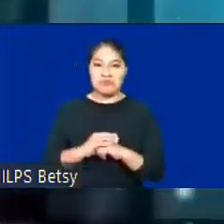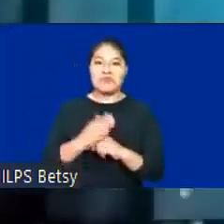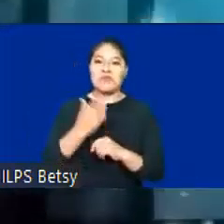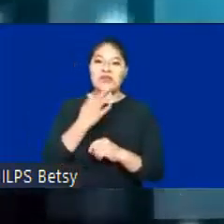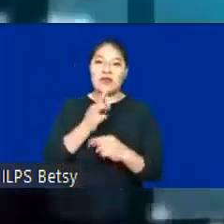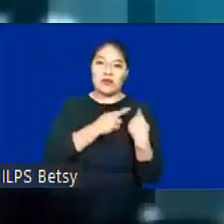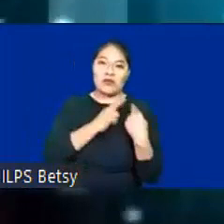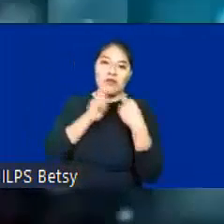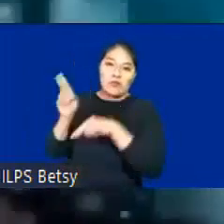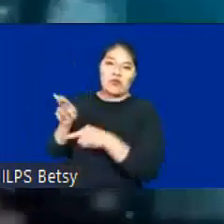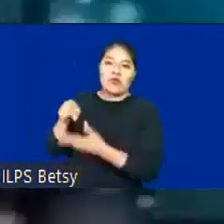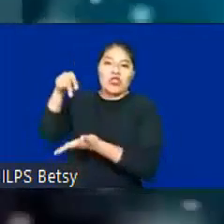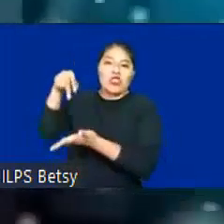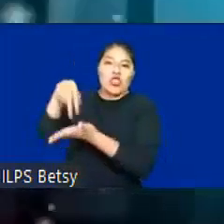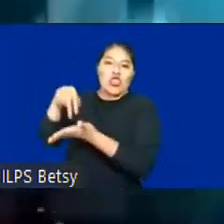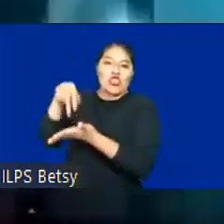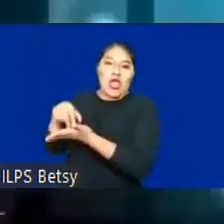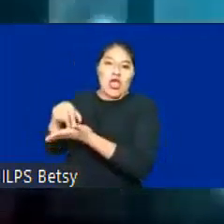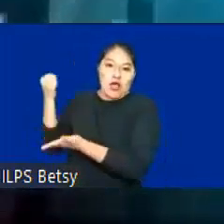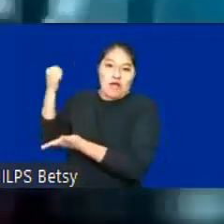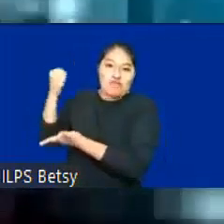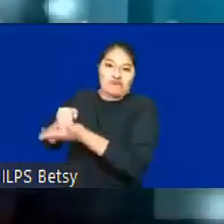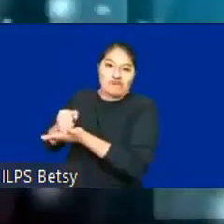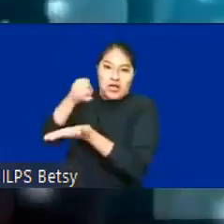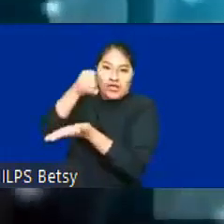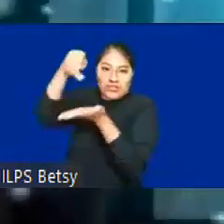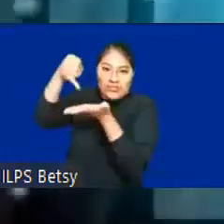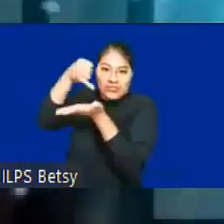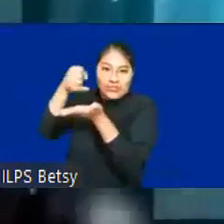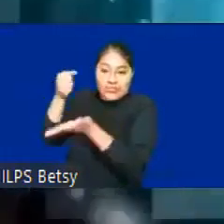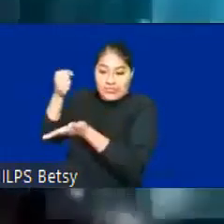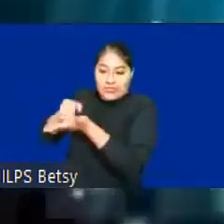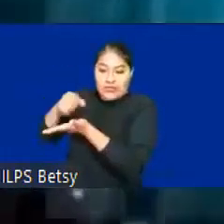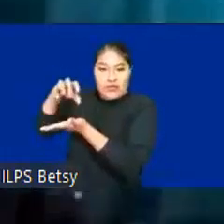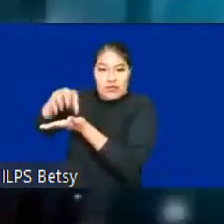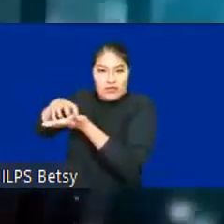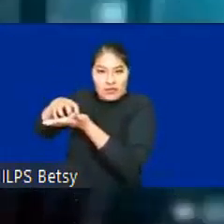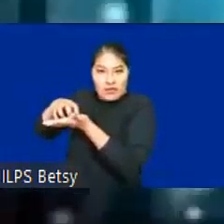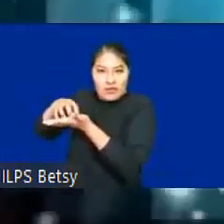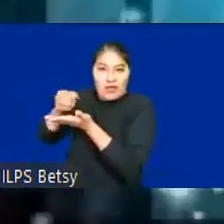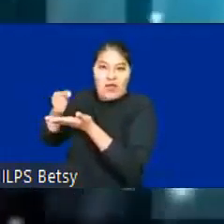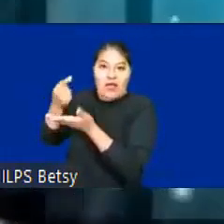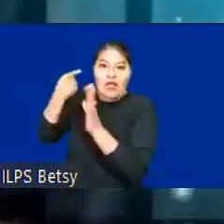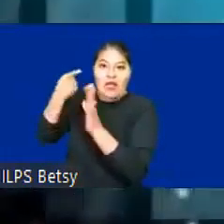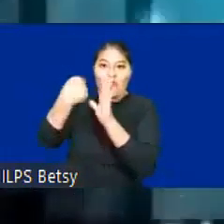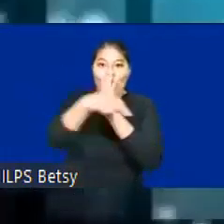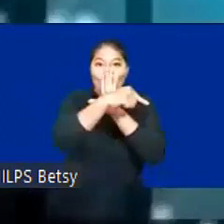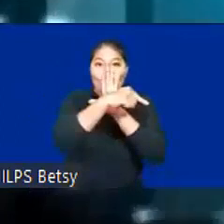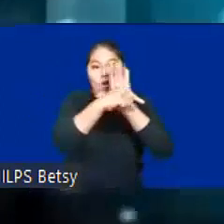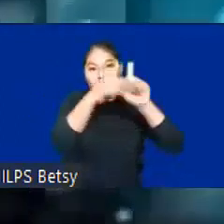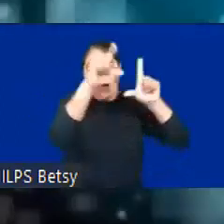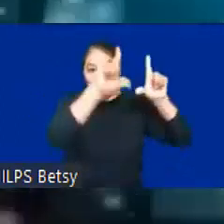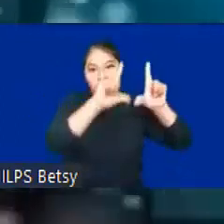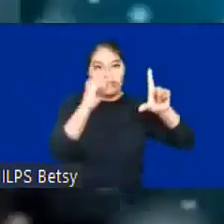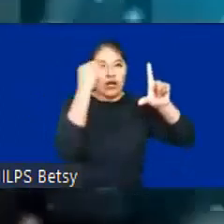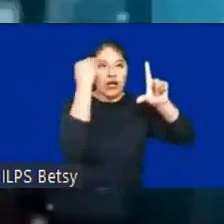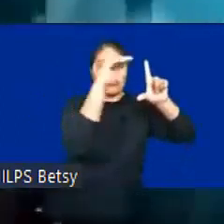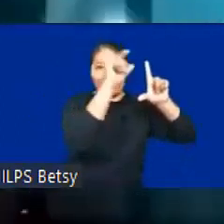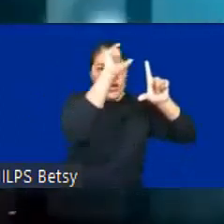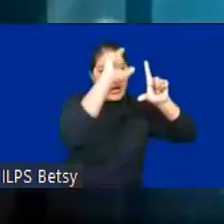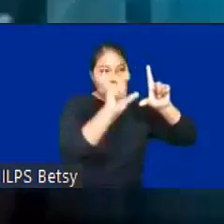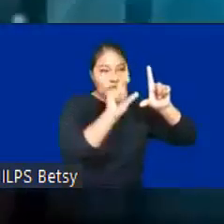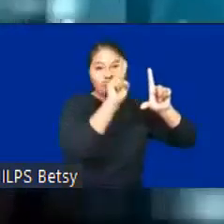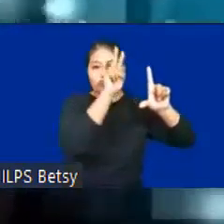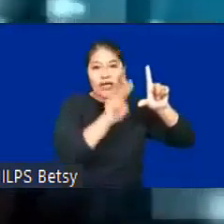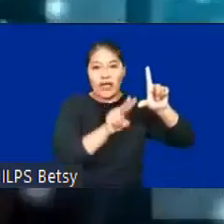también un servicio con el Poder Judicial. También tenemos el servicio con la